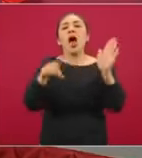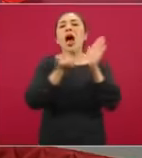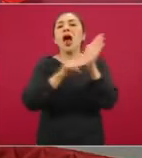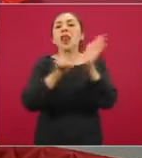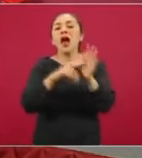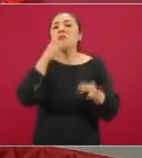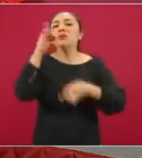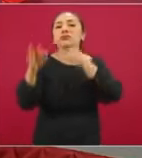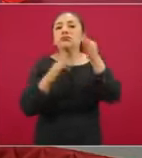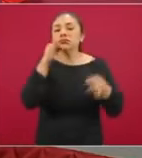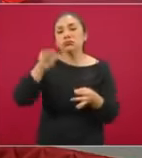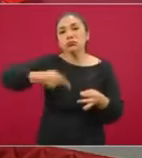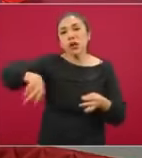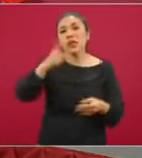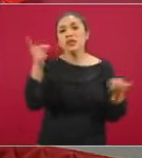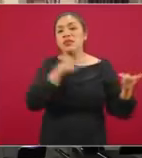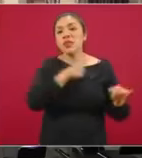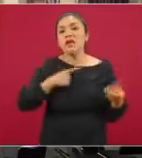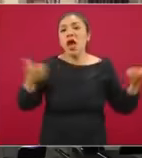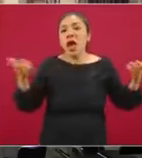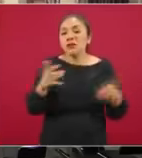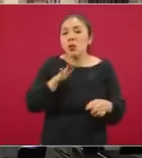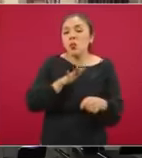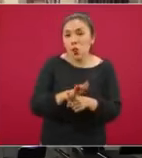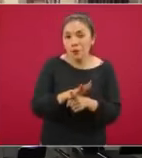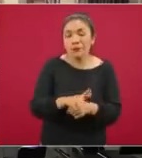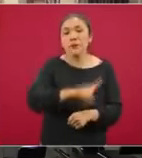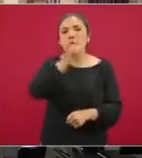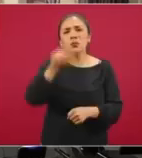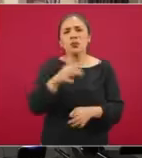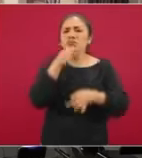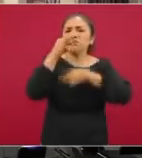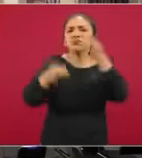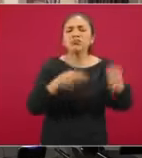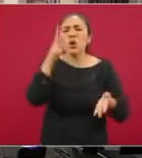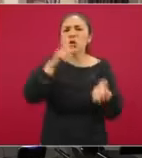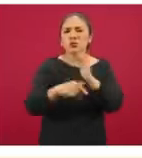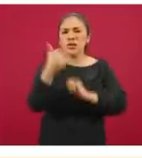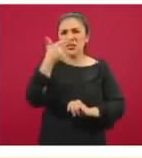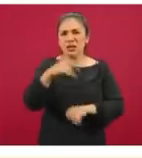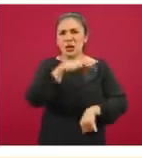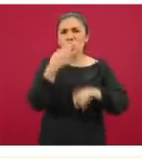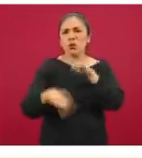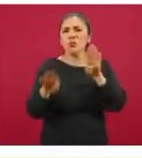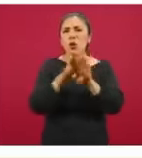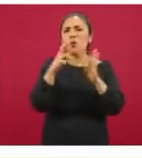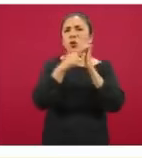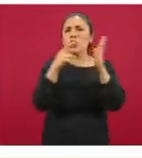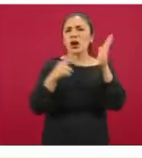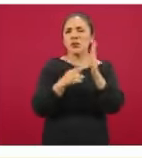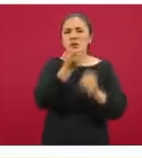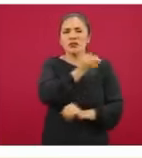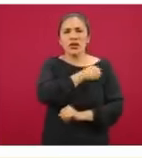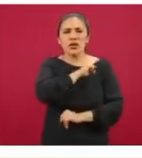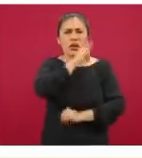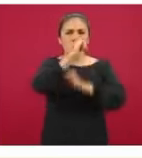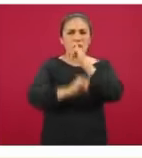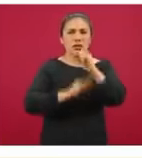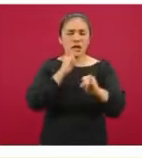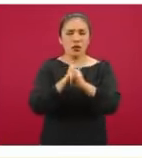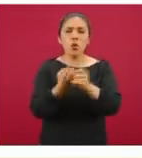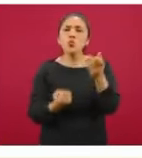alertamiento que debería de llevar acciones. Con la publicación en el 2007 de la última versión del Reglamento Sanitario Internacional.